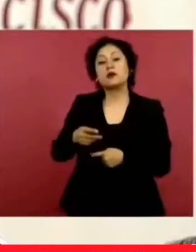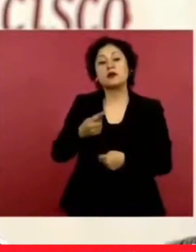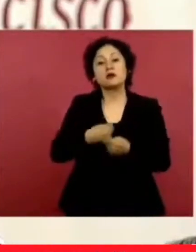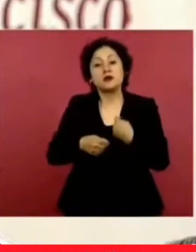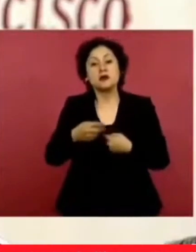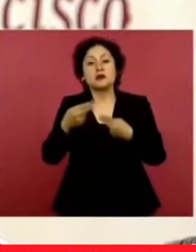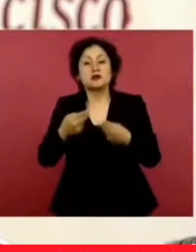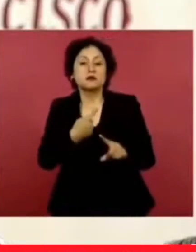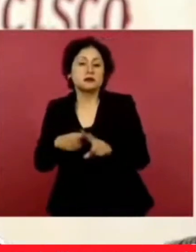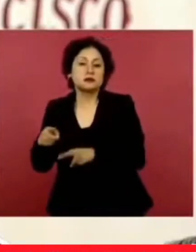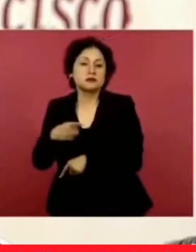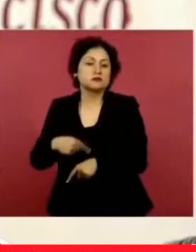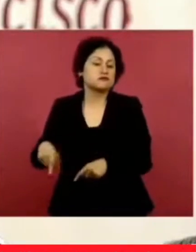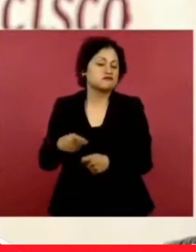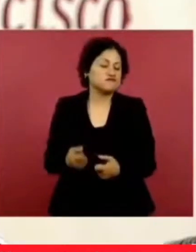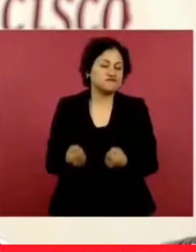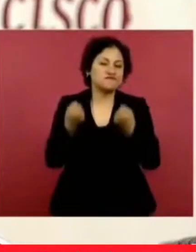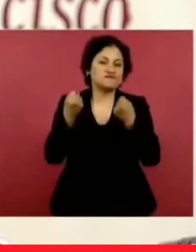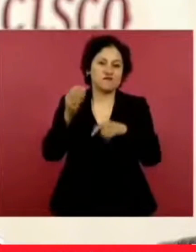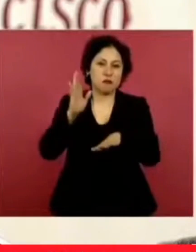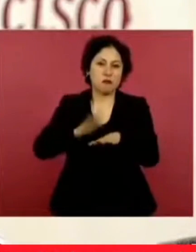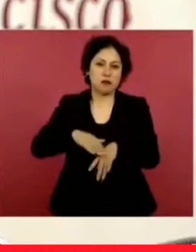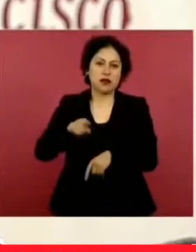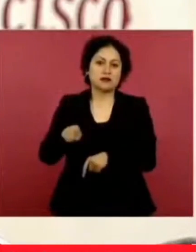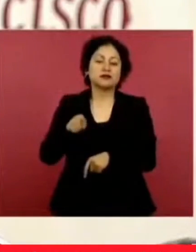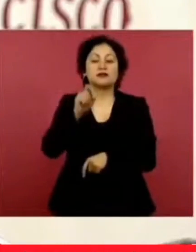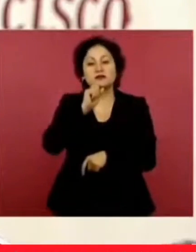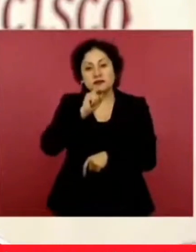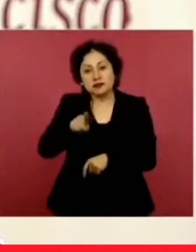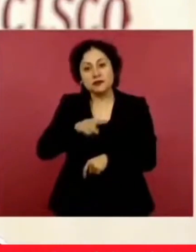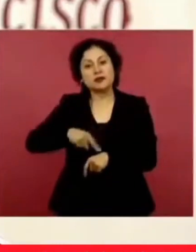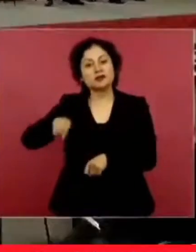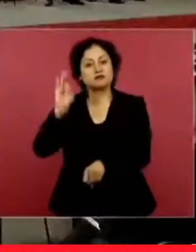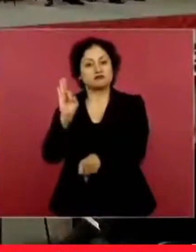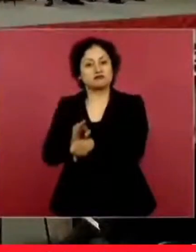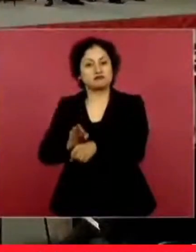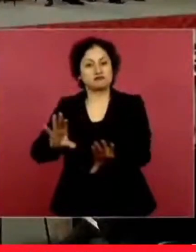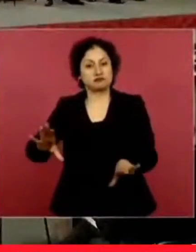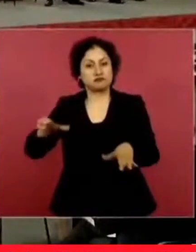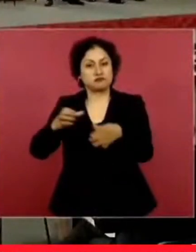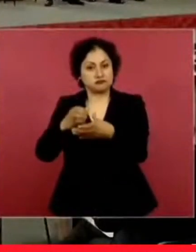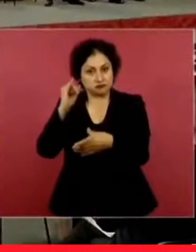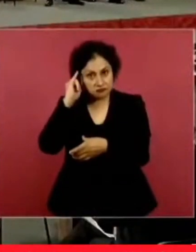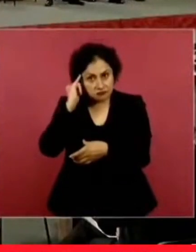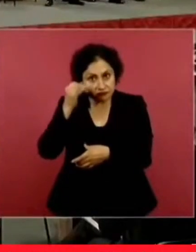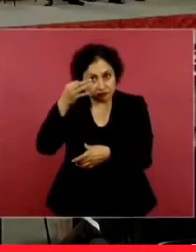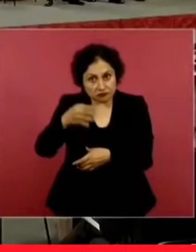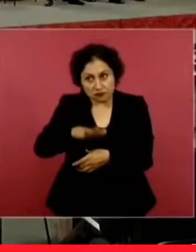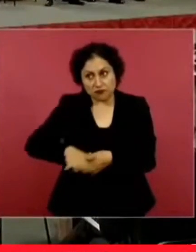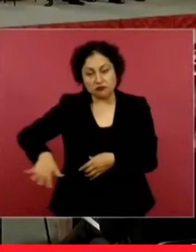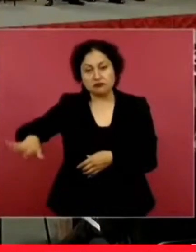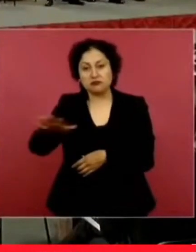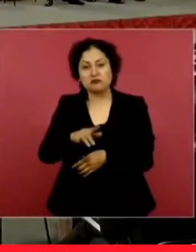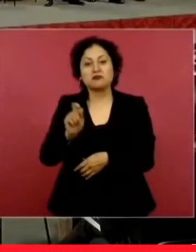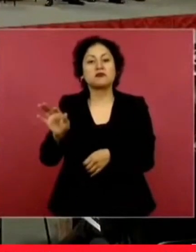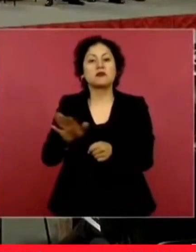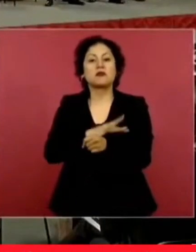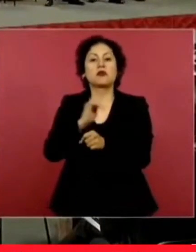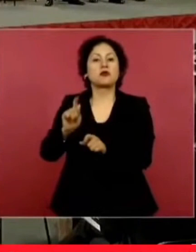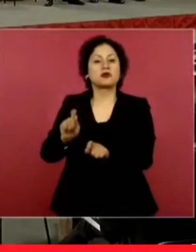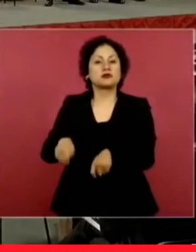la calidad de vida de los habitantes y de los pueblos originarios de la región al ofrecer un transporte